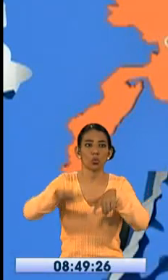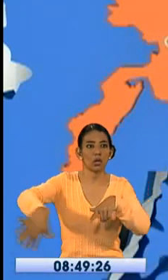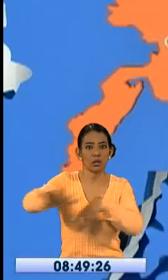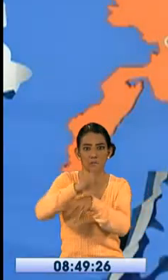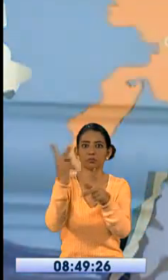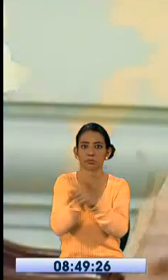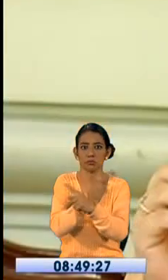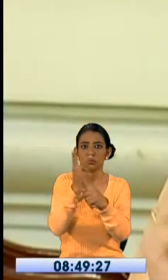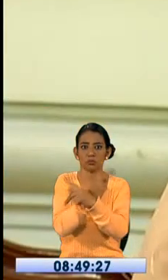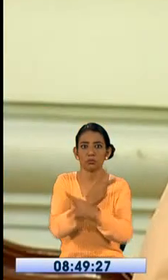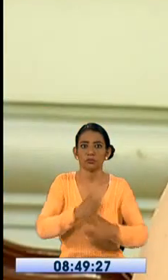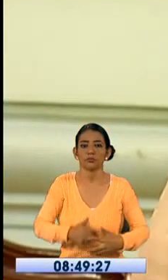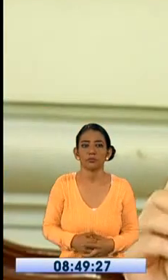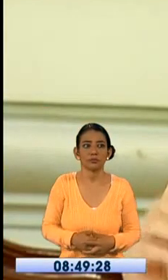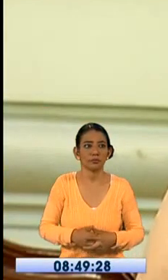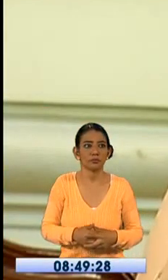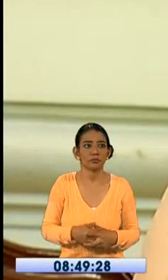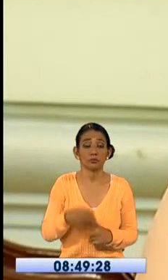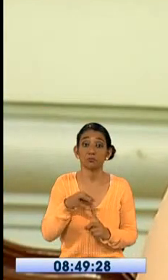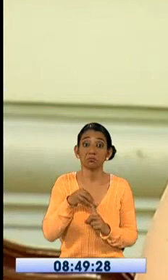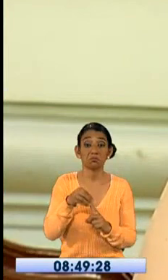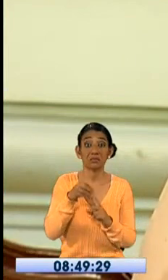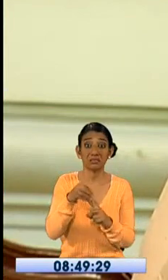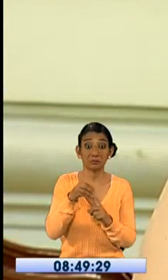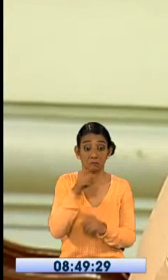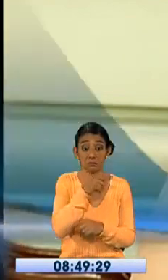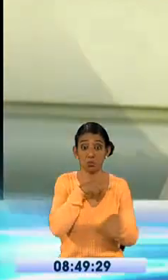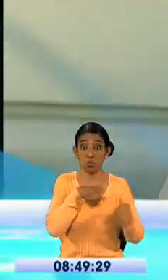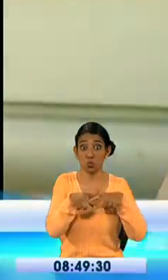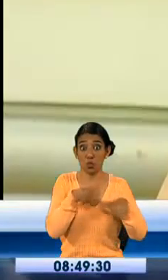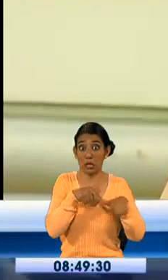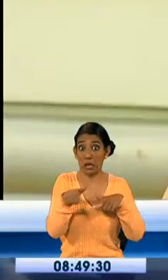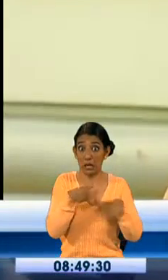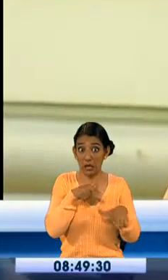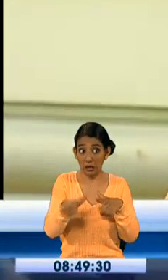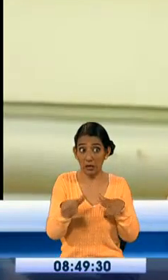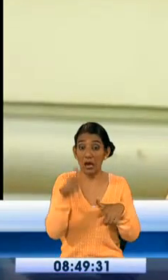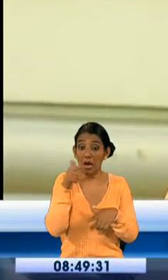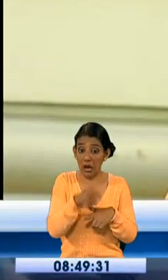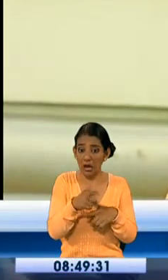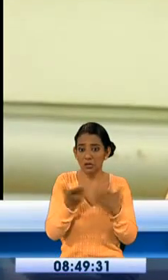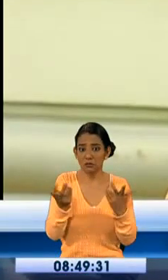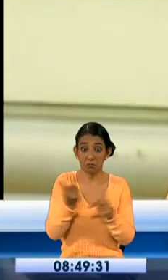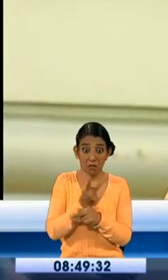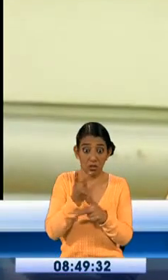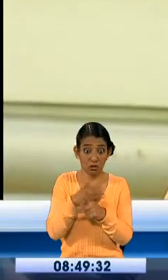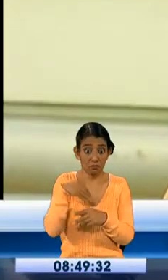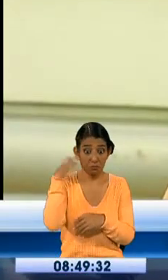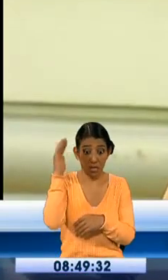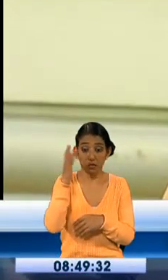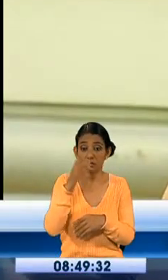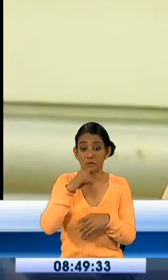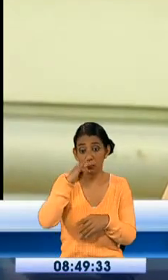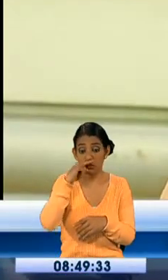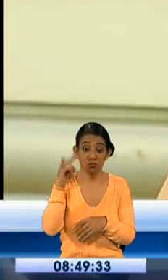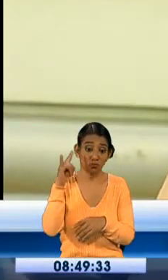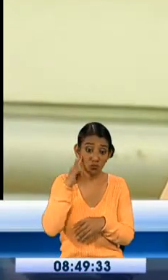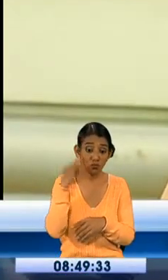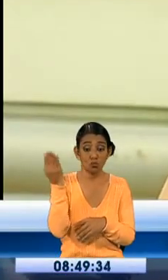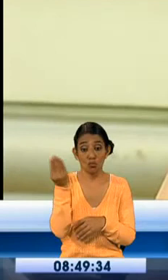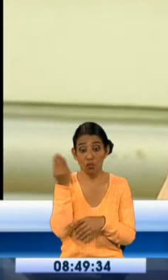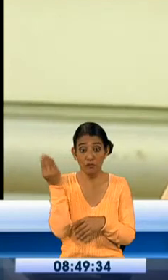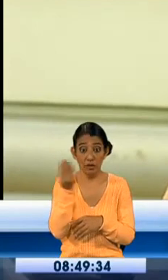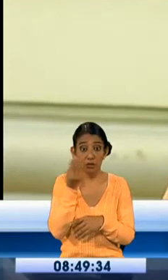riesgo. Principalmente en aquellos sitios donde se generan situaciones de riesgo de niños, niñas, adolescentes,